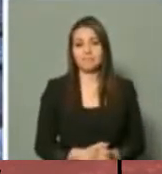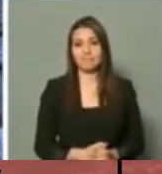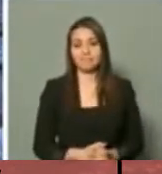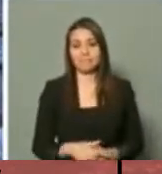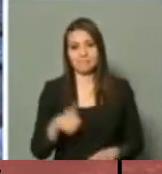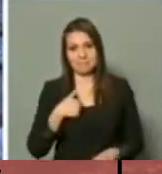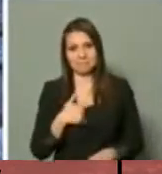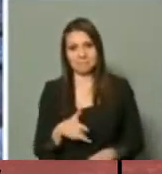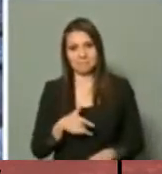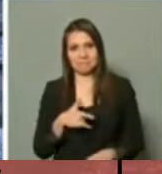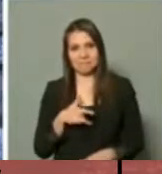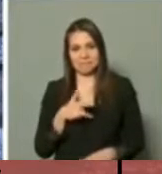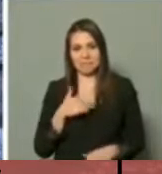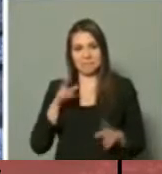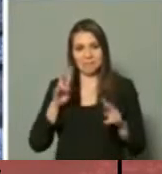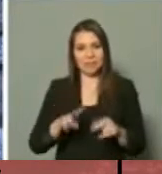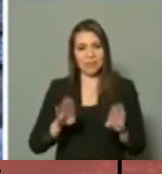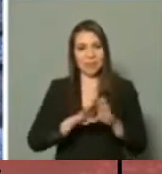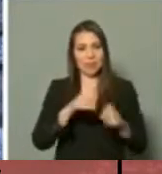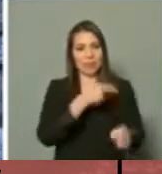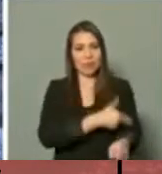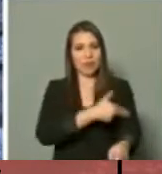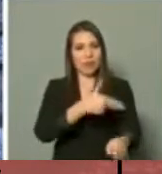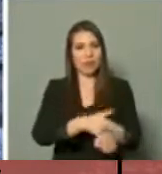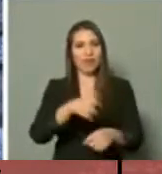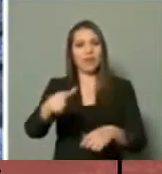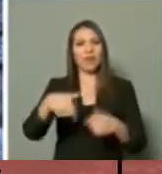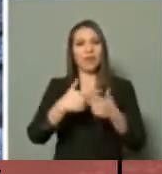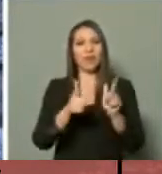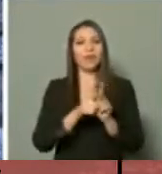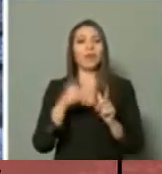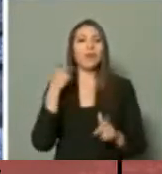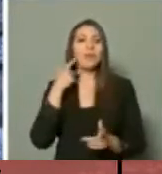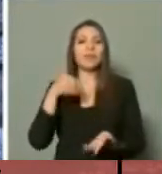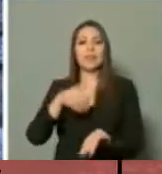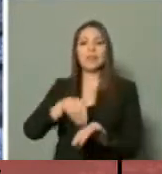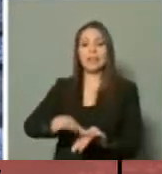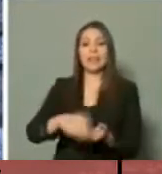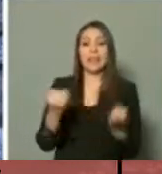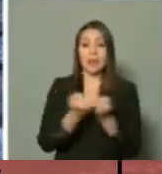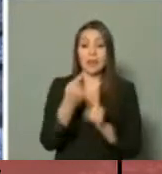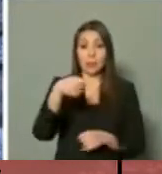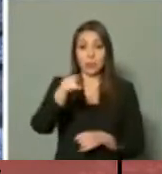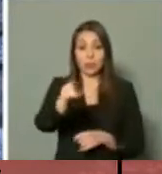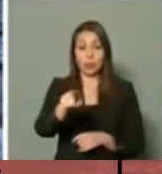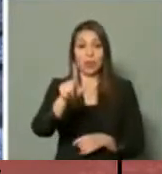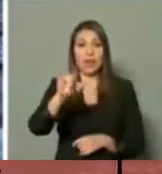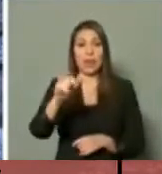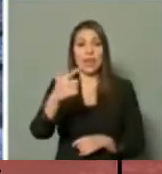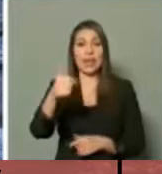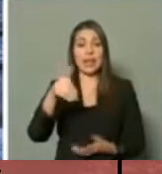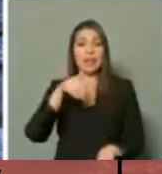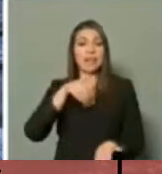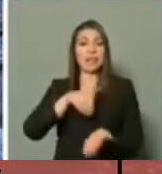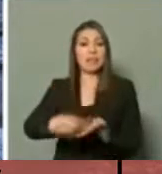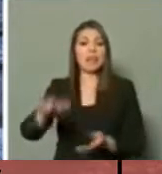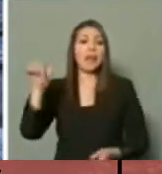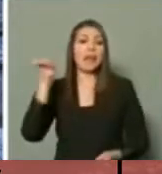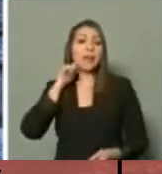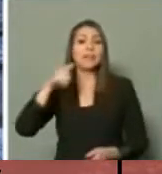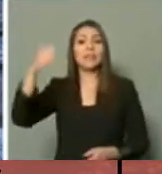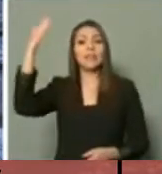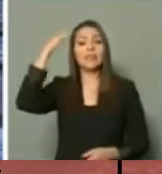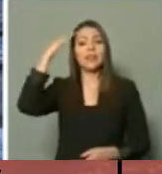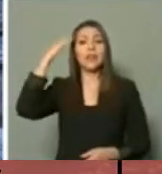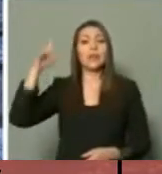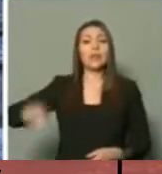partido lo hayan sacado de una liga. Pero no como a ti, que el señor de las ligas en Azcapotzalco sigue mandando porque es cabeza de grupo con Andrés Manuel